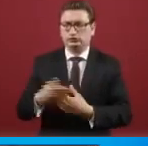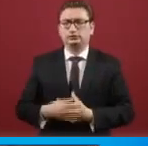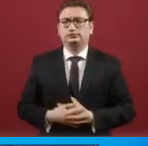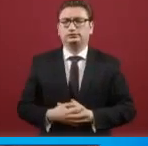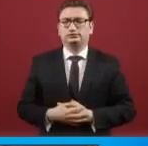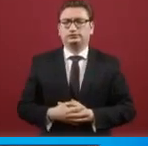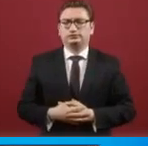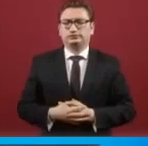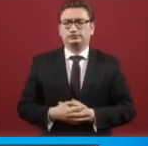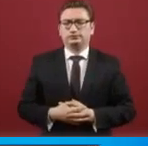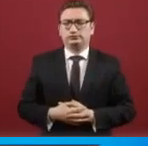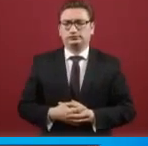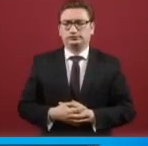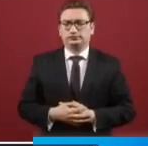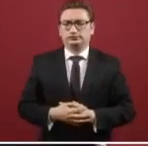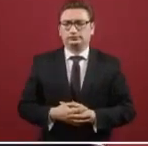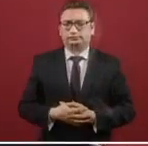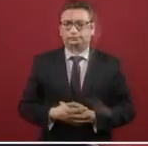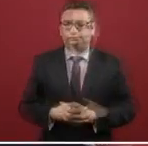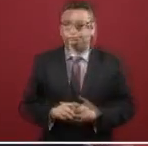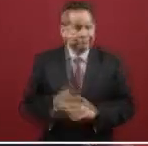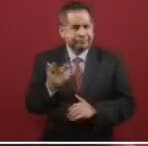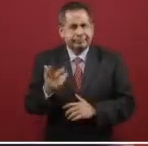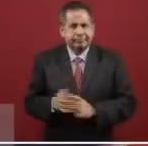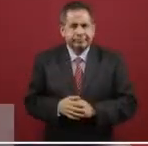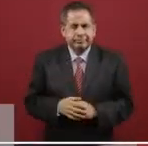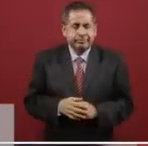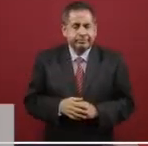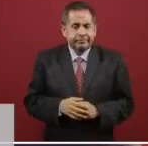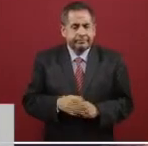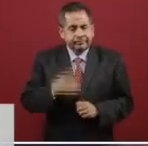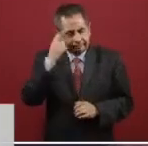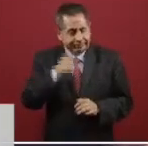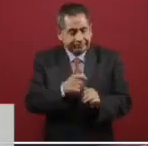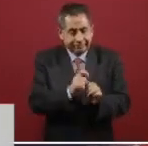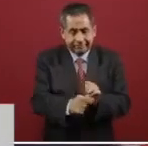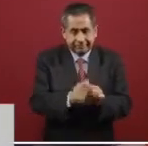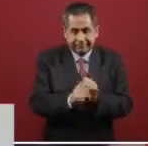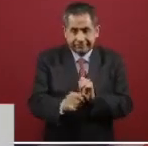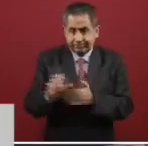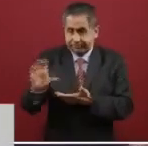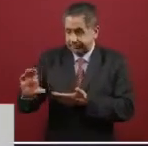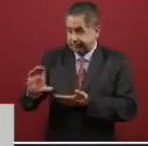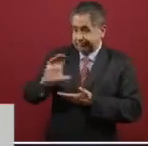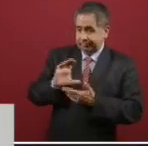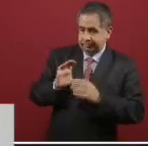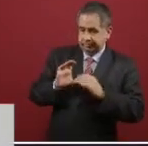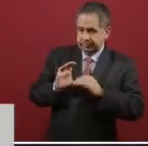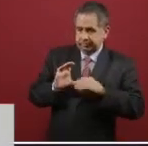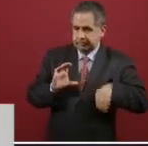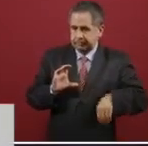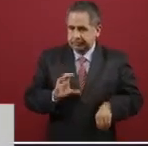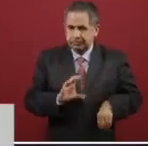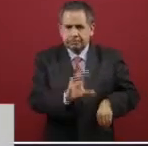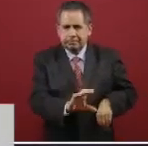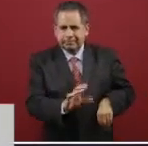intención de comunicar a todo el país. El manejo del efectivo en la entrega de apoyos